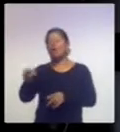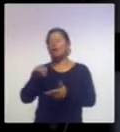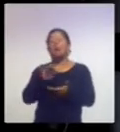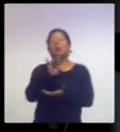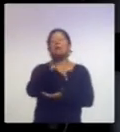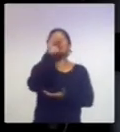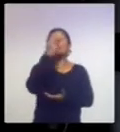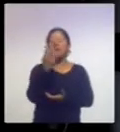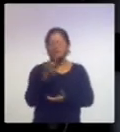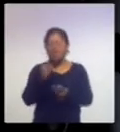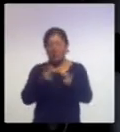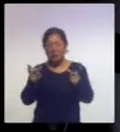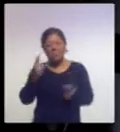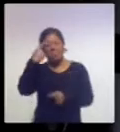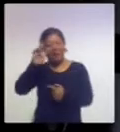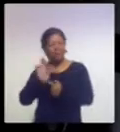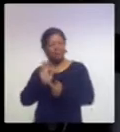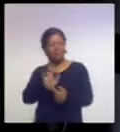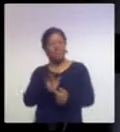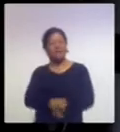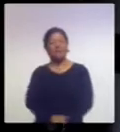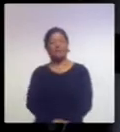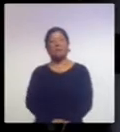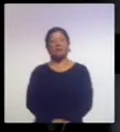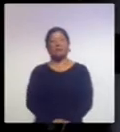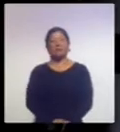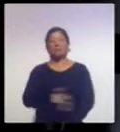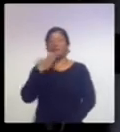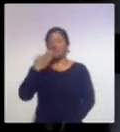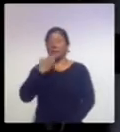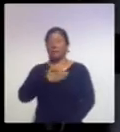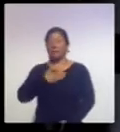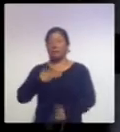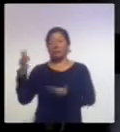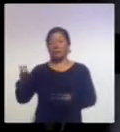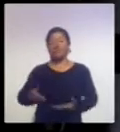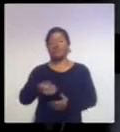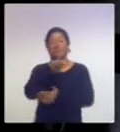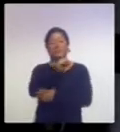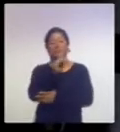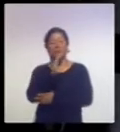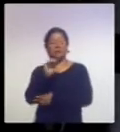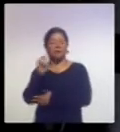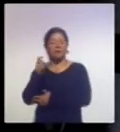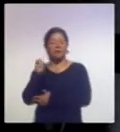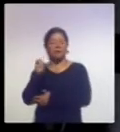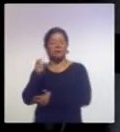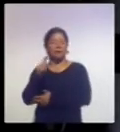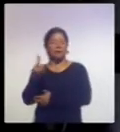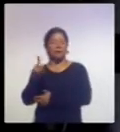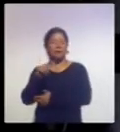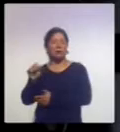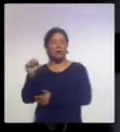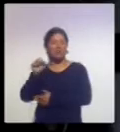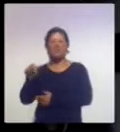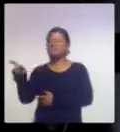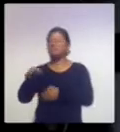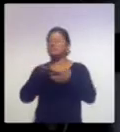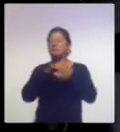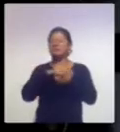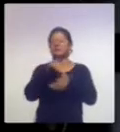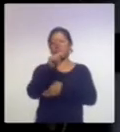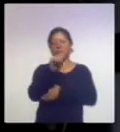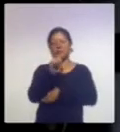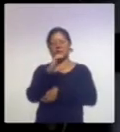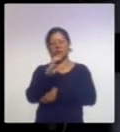platillo para un concurso tan importante? Muy bien. Nosotros venimos de la comunidad de San Felipe, Sultepec. cerquita a la zona arqueológica Tecuaque. Entonces, de toda